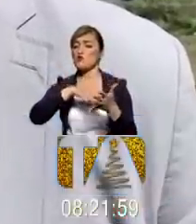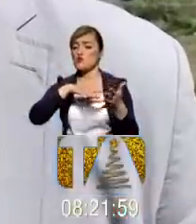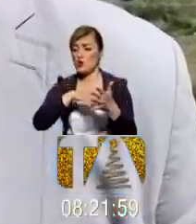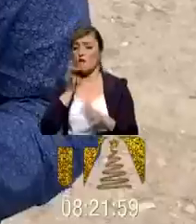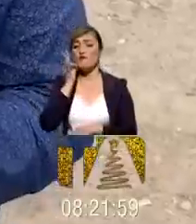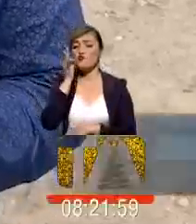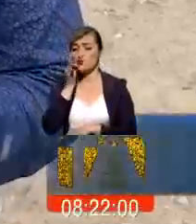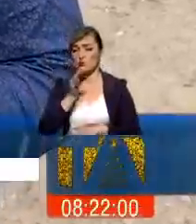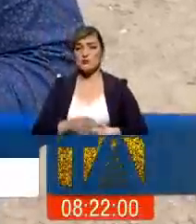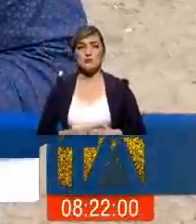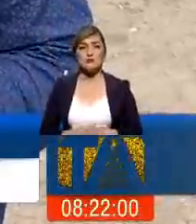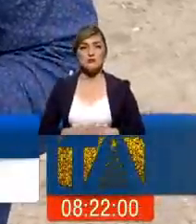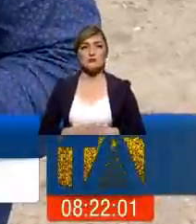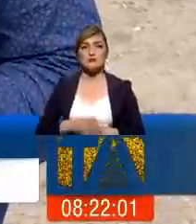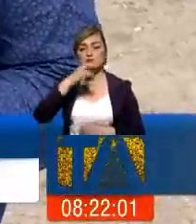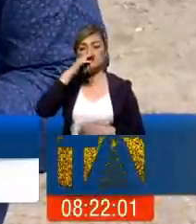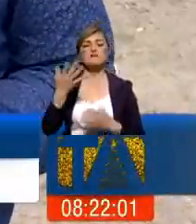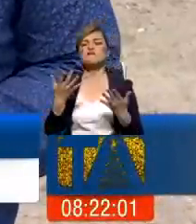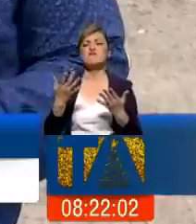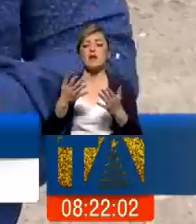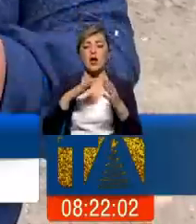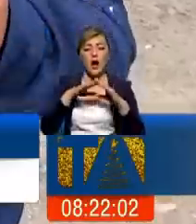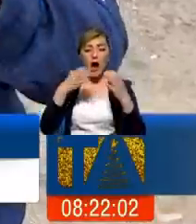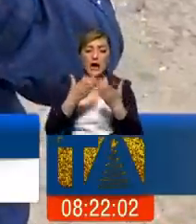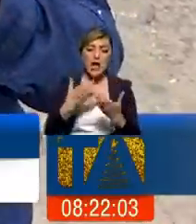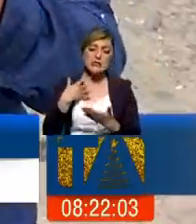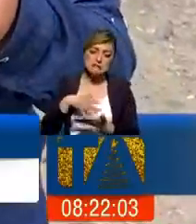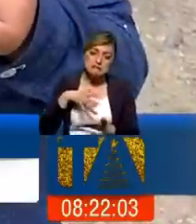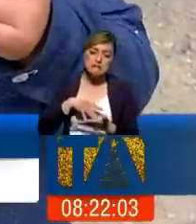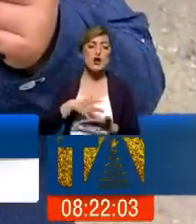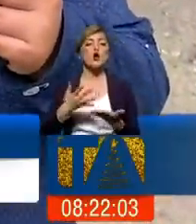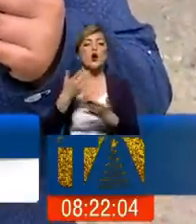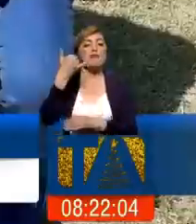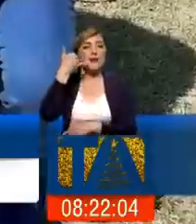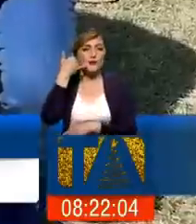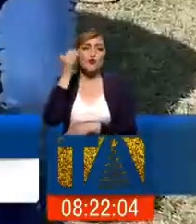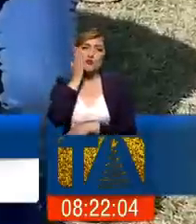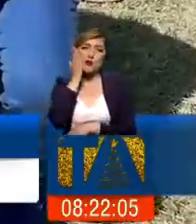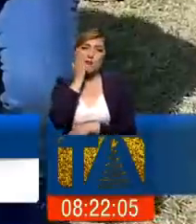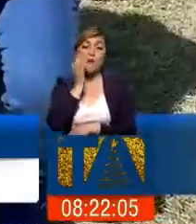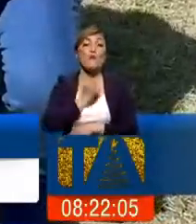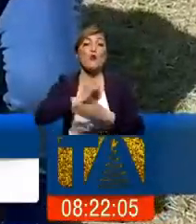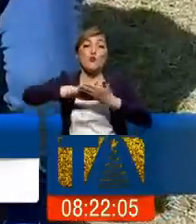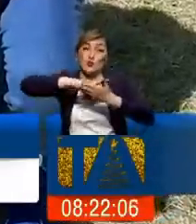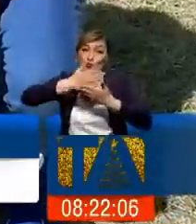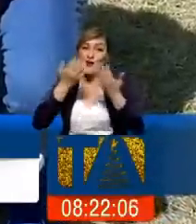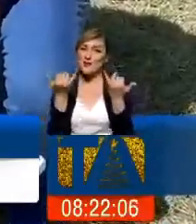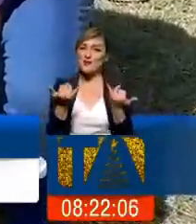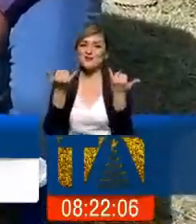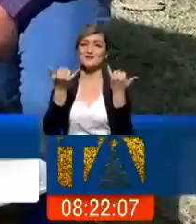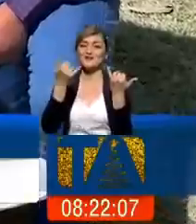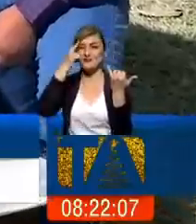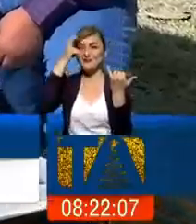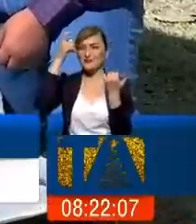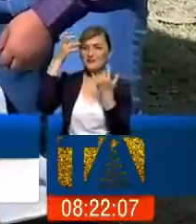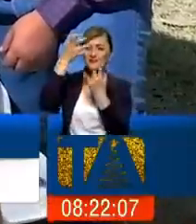el futuro de ellos. El menor recibía clases virtuales en el celular de su madre. Ahora lo podrá hacer en su propia computadora y seguir cumpliendo